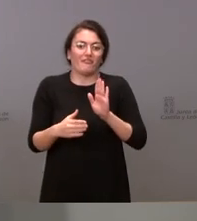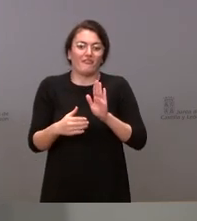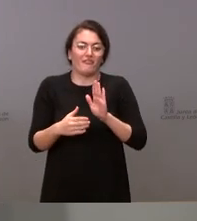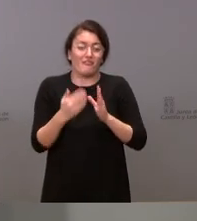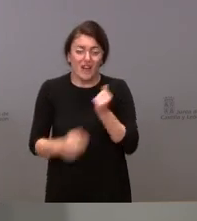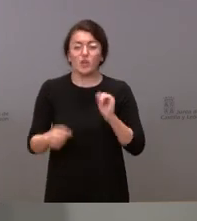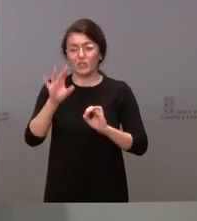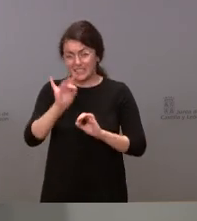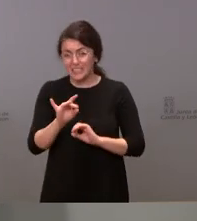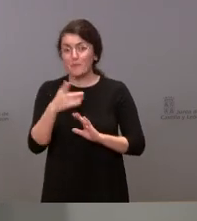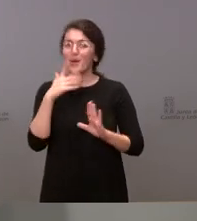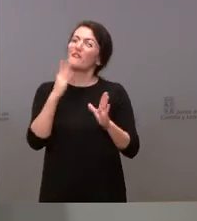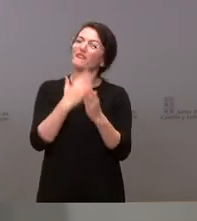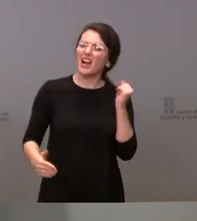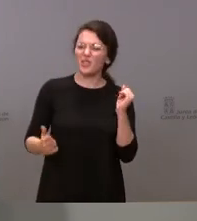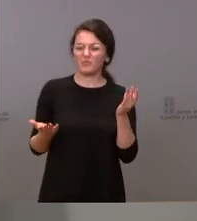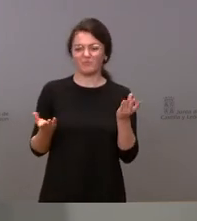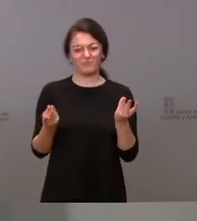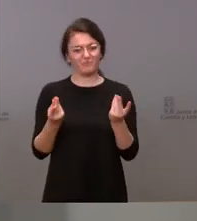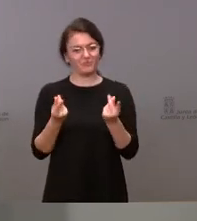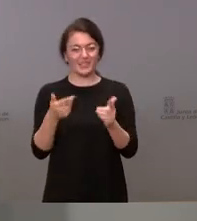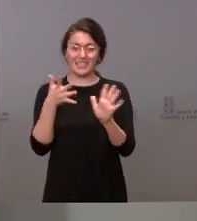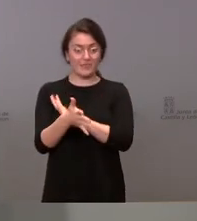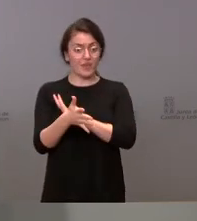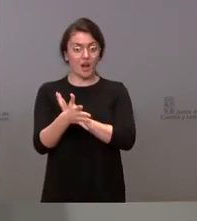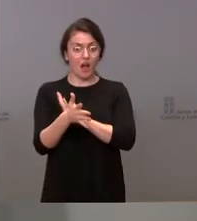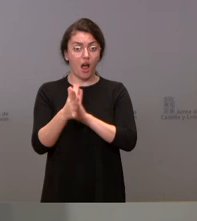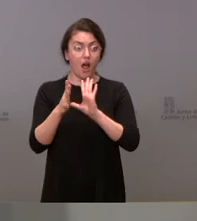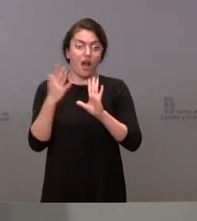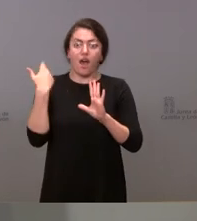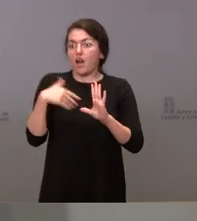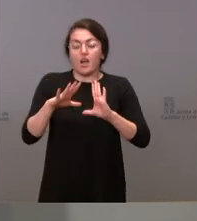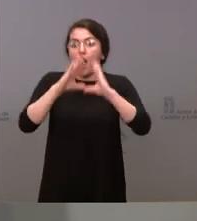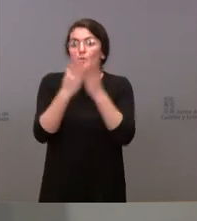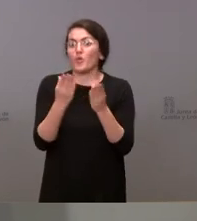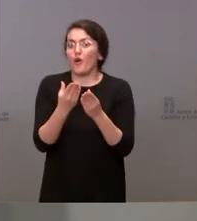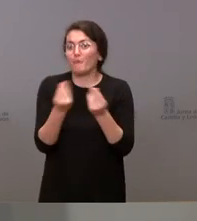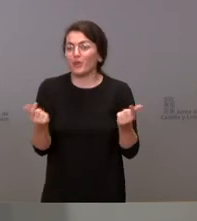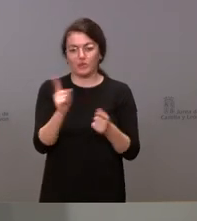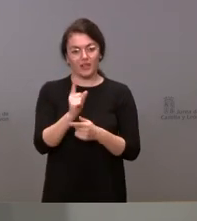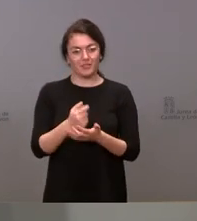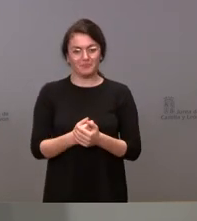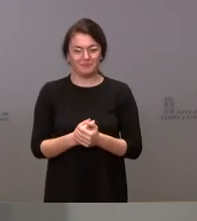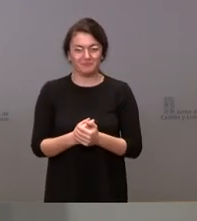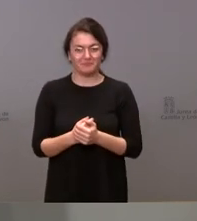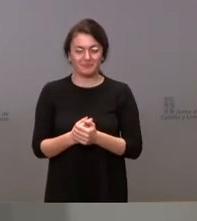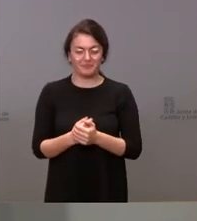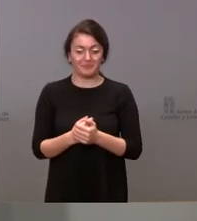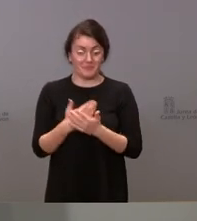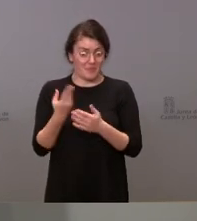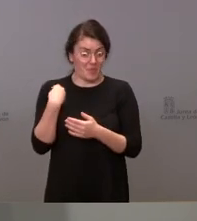una PNL no me parece exactamente el fin del mundo. Con respecto, en concreto, además, a esa